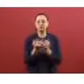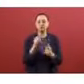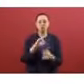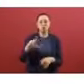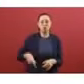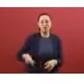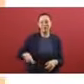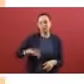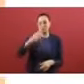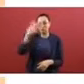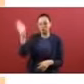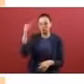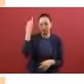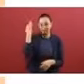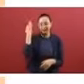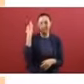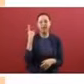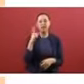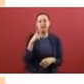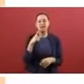federal, por favor, que